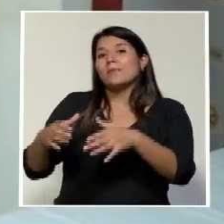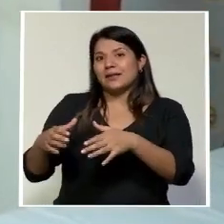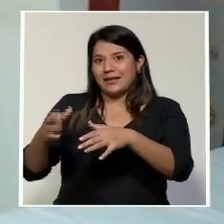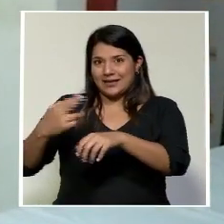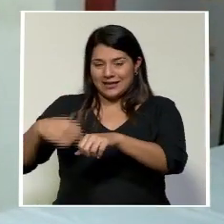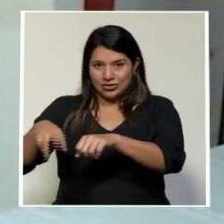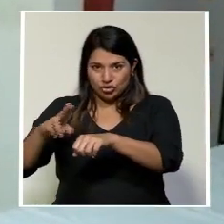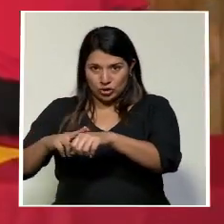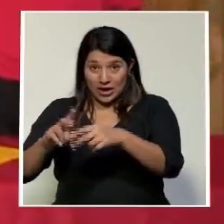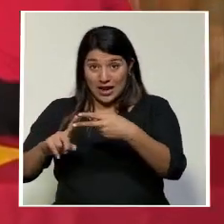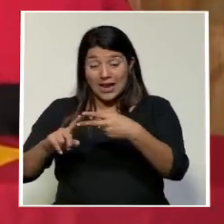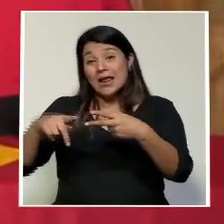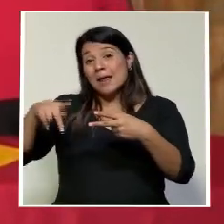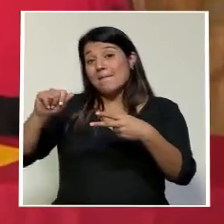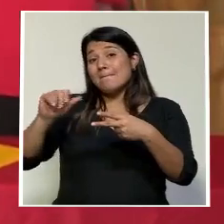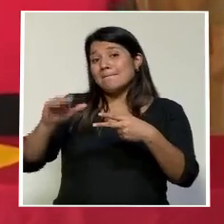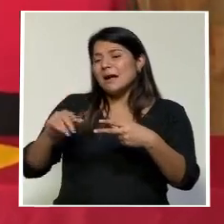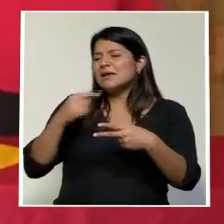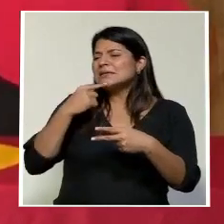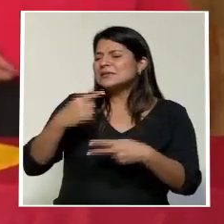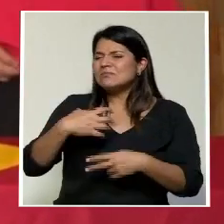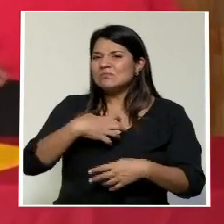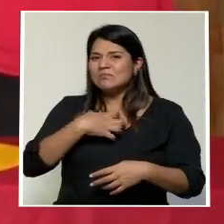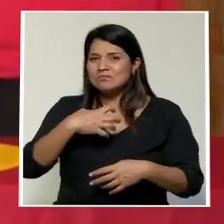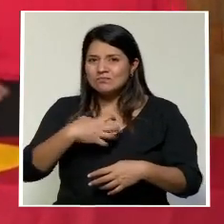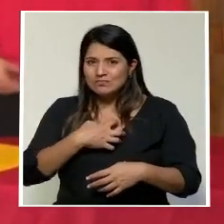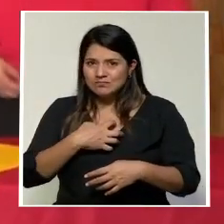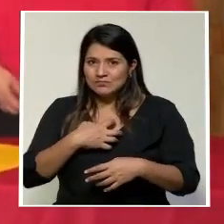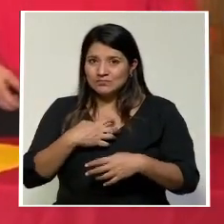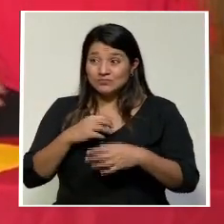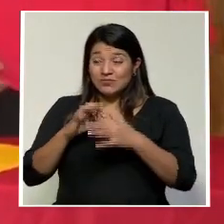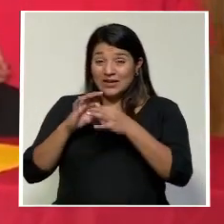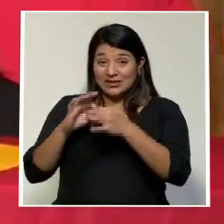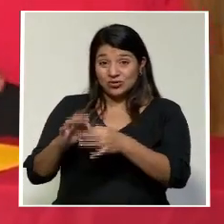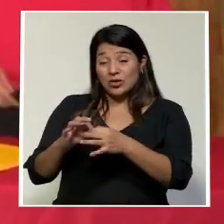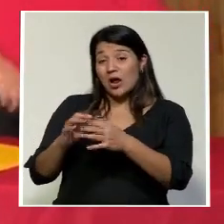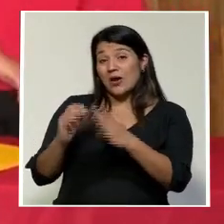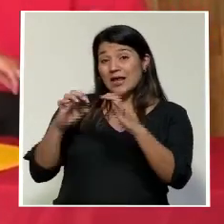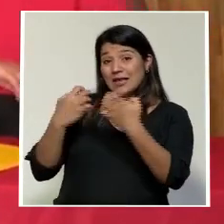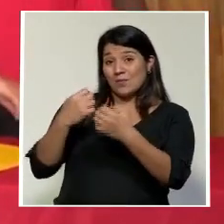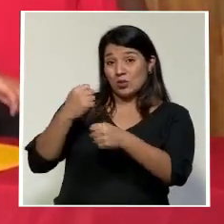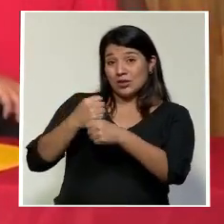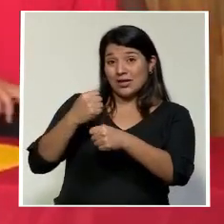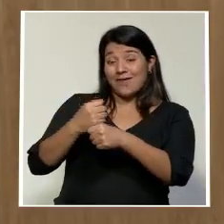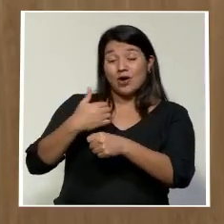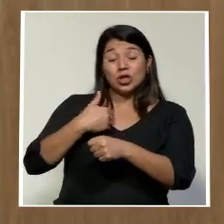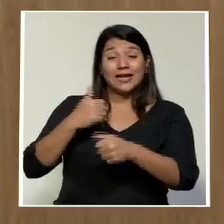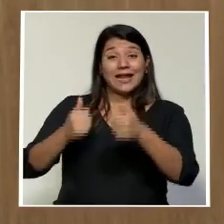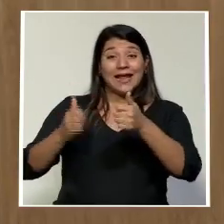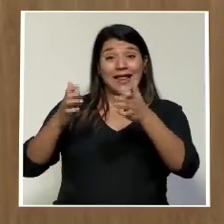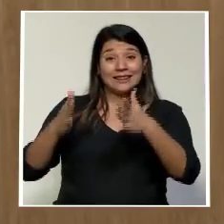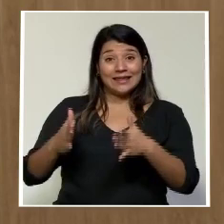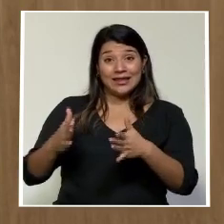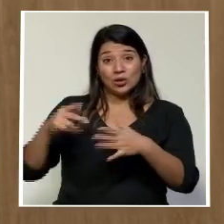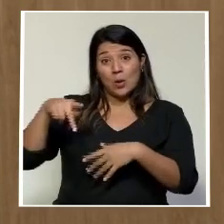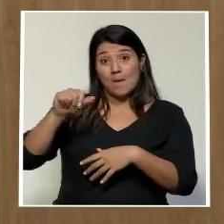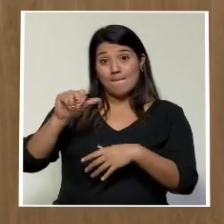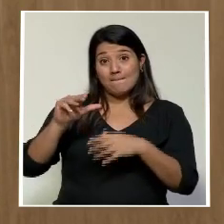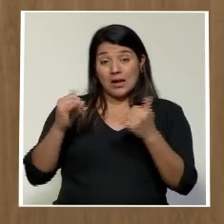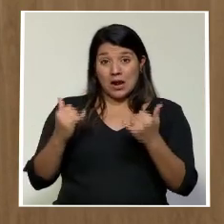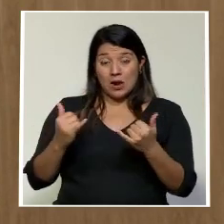PAC, en la que expresa su reclamo a la tendencia del actual candidato presidencial. Bueno, ya antes de